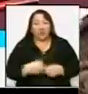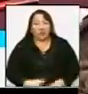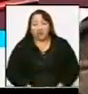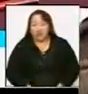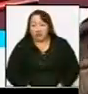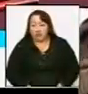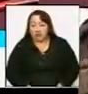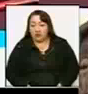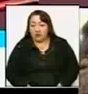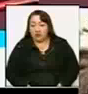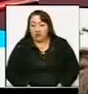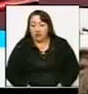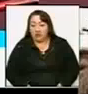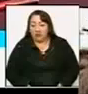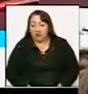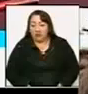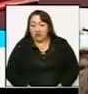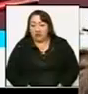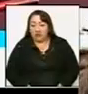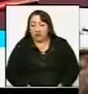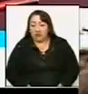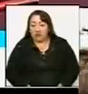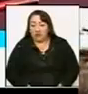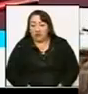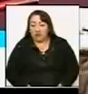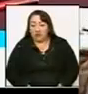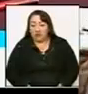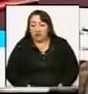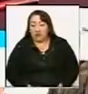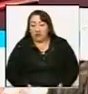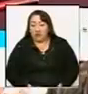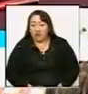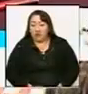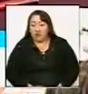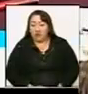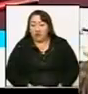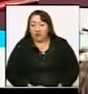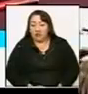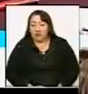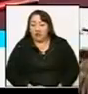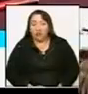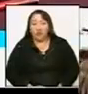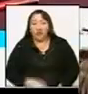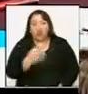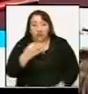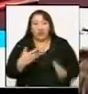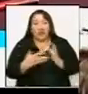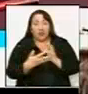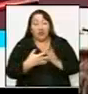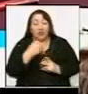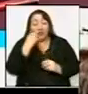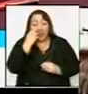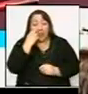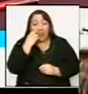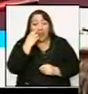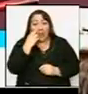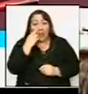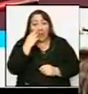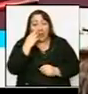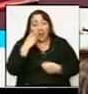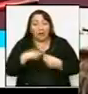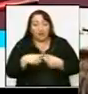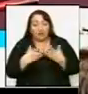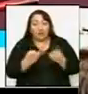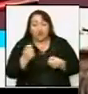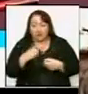recibe. No le recibe, esa es una realidad y lo decimos porque hemos sido testigos cuando han habido candidatos